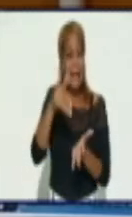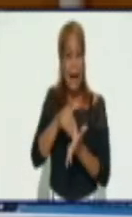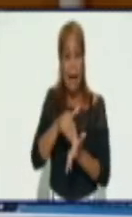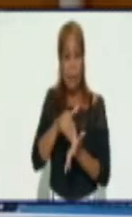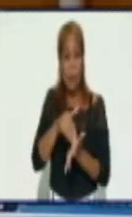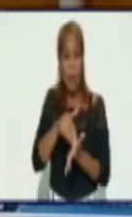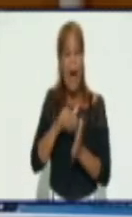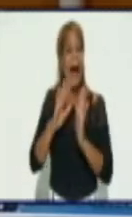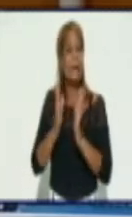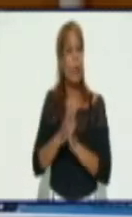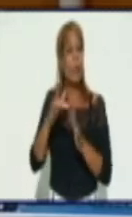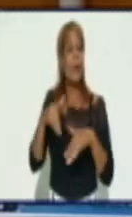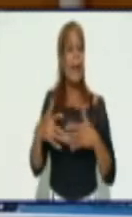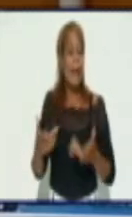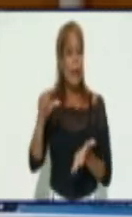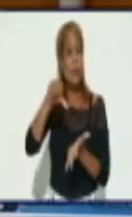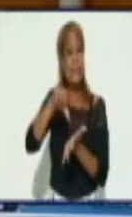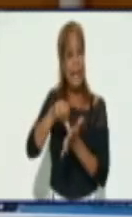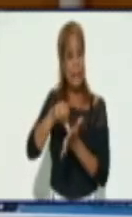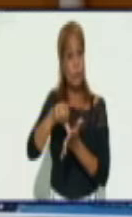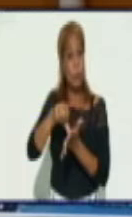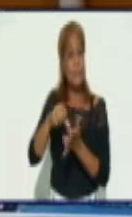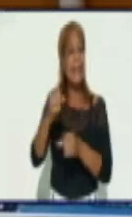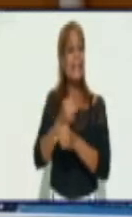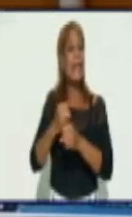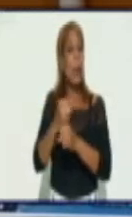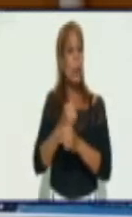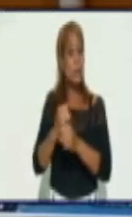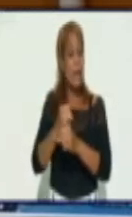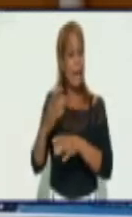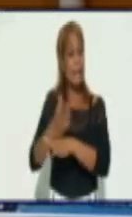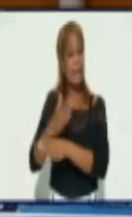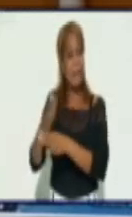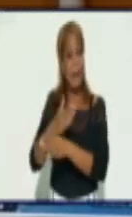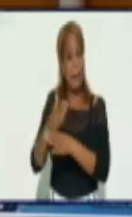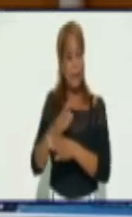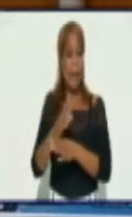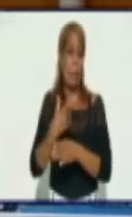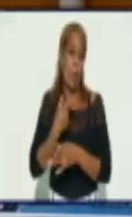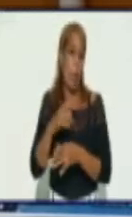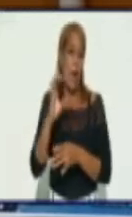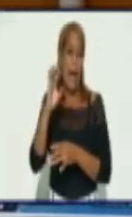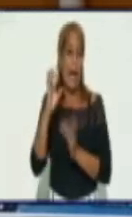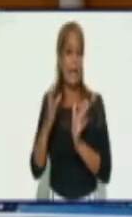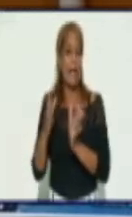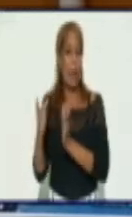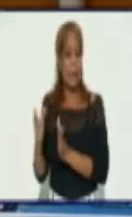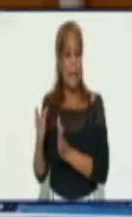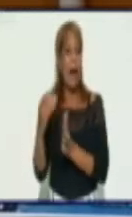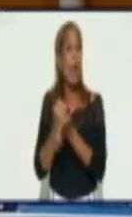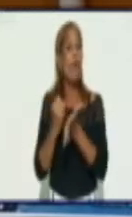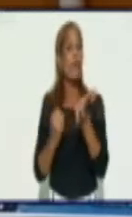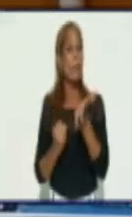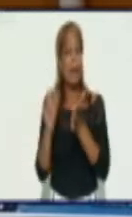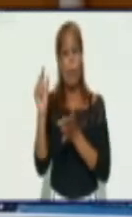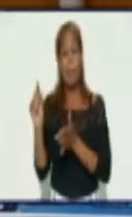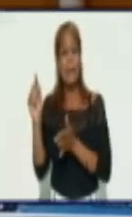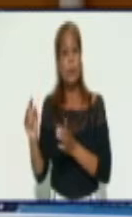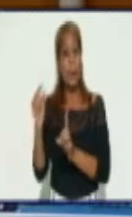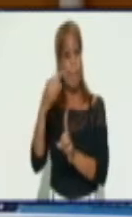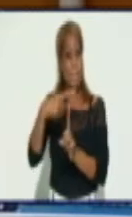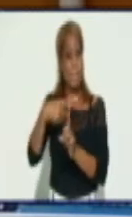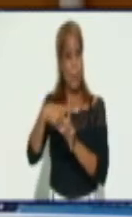para distintas categorías que están establecidas los protocolos me refiero por ejemplo la categoría confirmados que el pse con